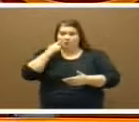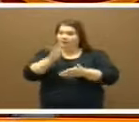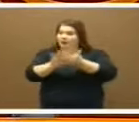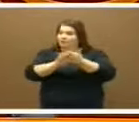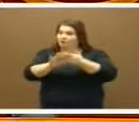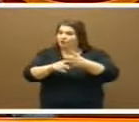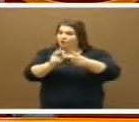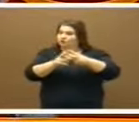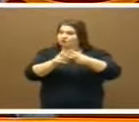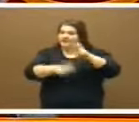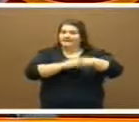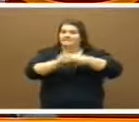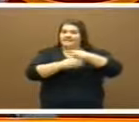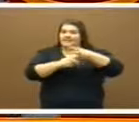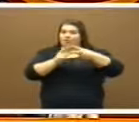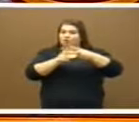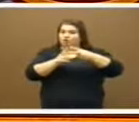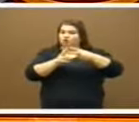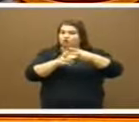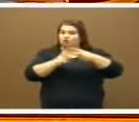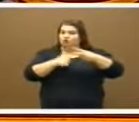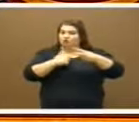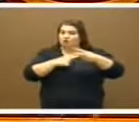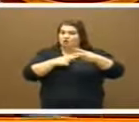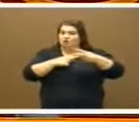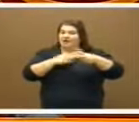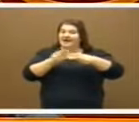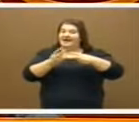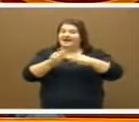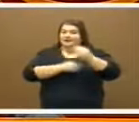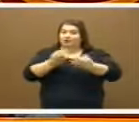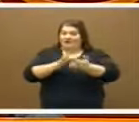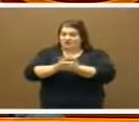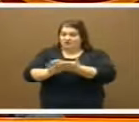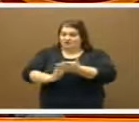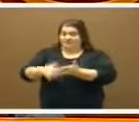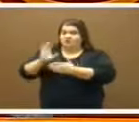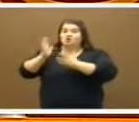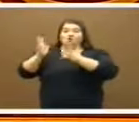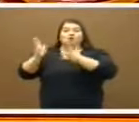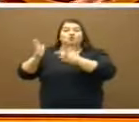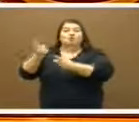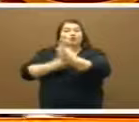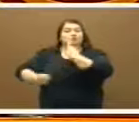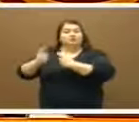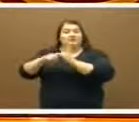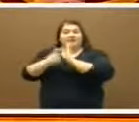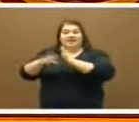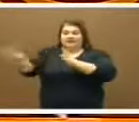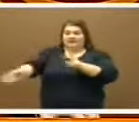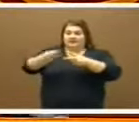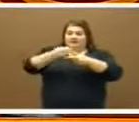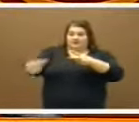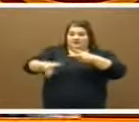a las dos enmiendas que nosotros hemos captado, hemos cogido del informe del Consejo Consultivo sobre esa ley y